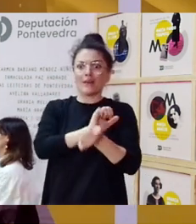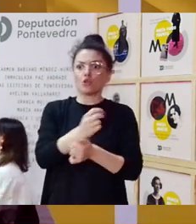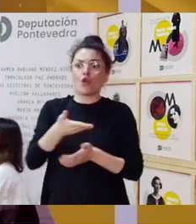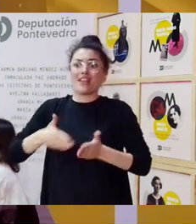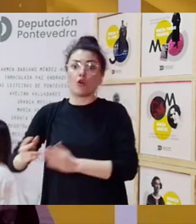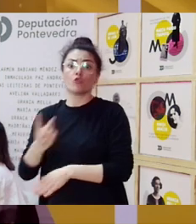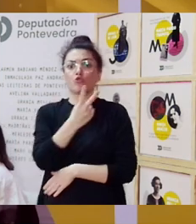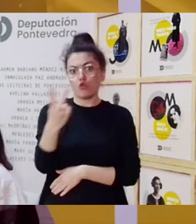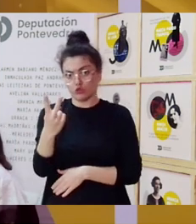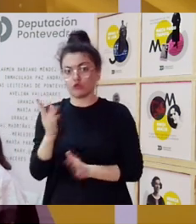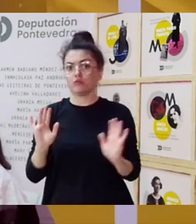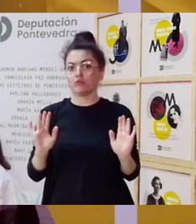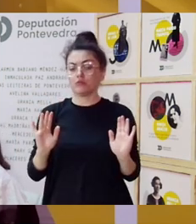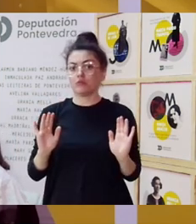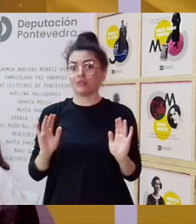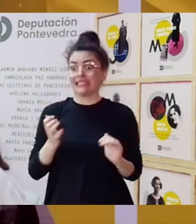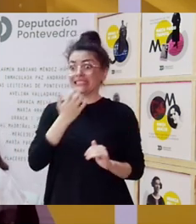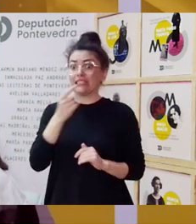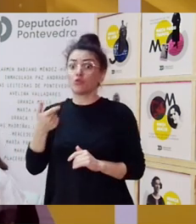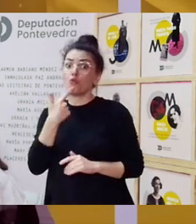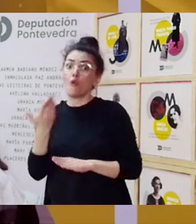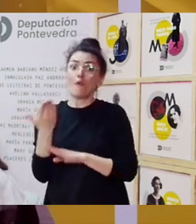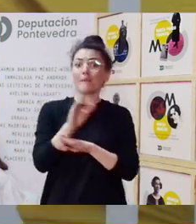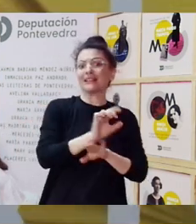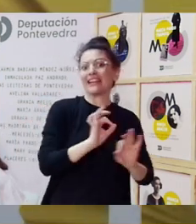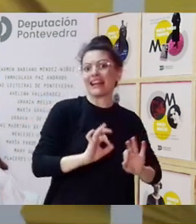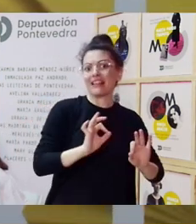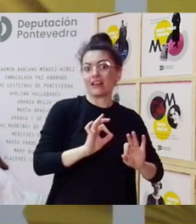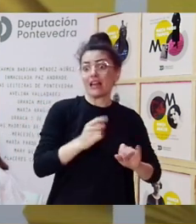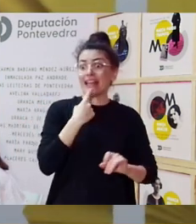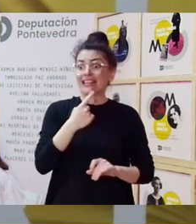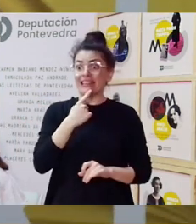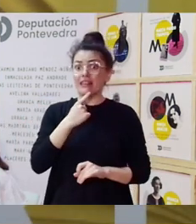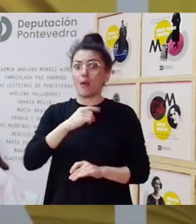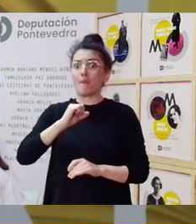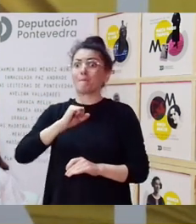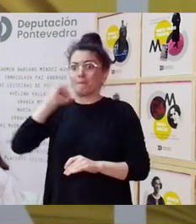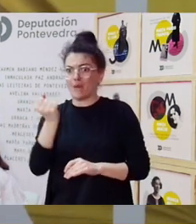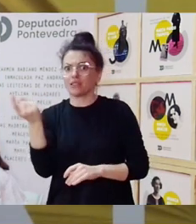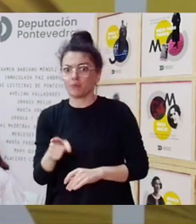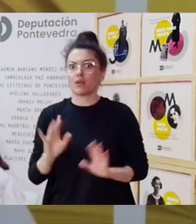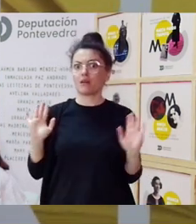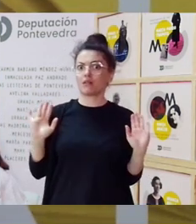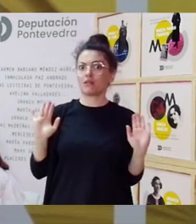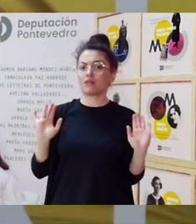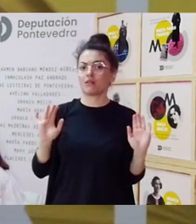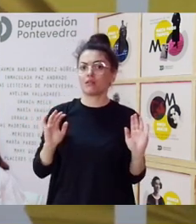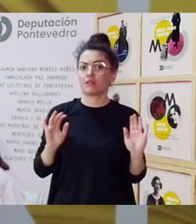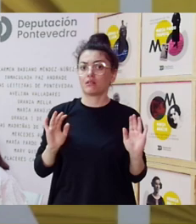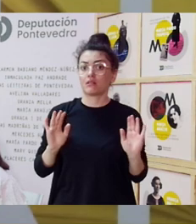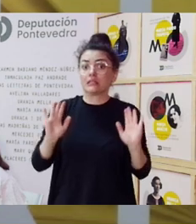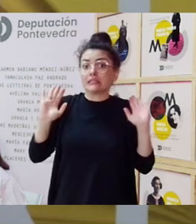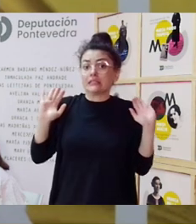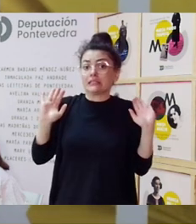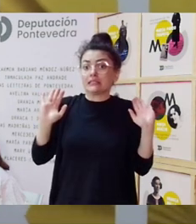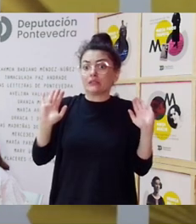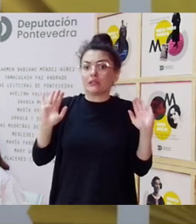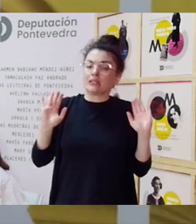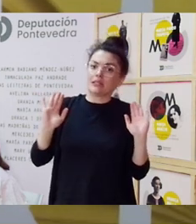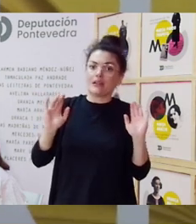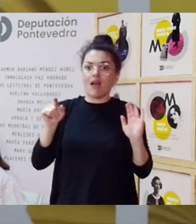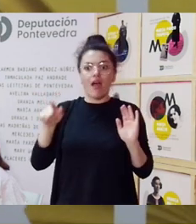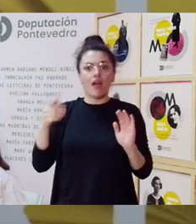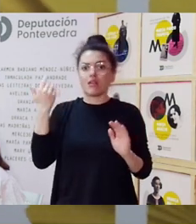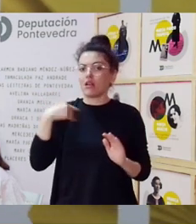Perino. E se non te entregas, dicen que os van matar tamén. Entonces, claro, inmediatamente